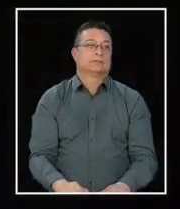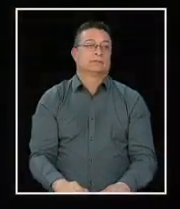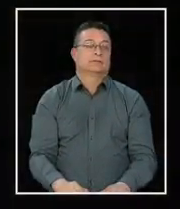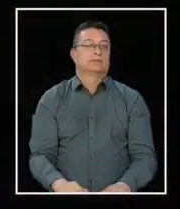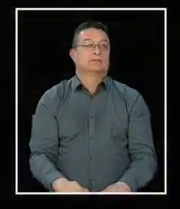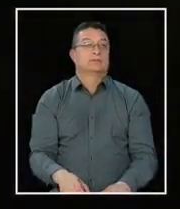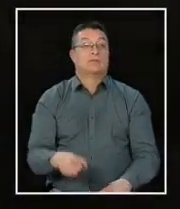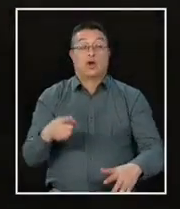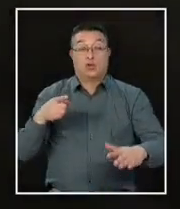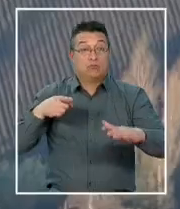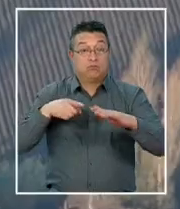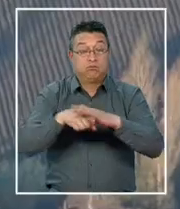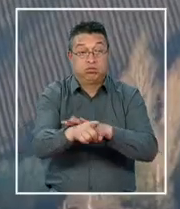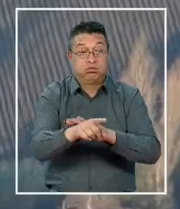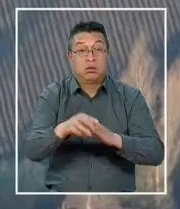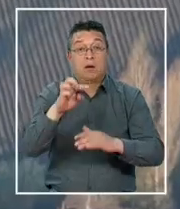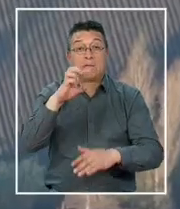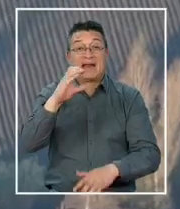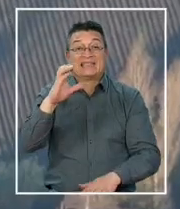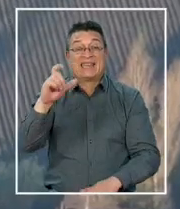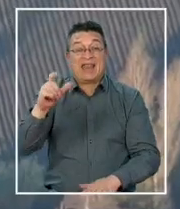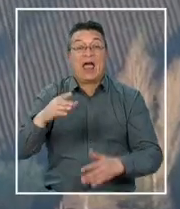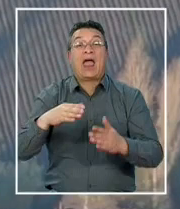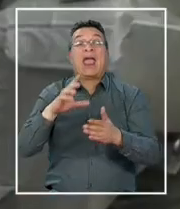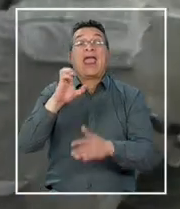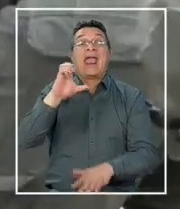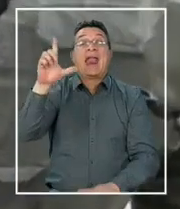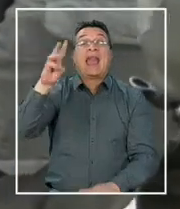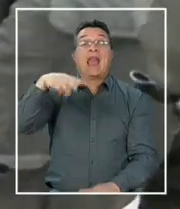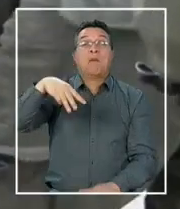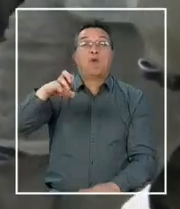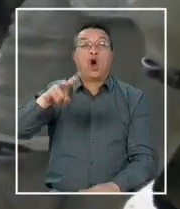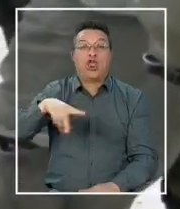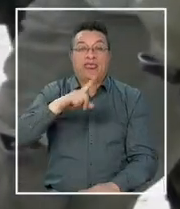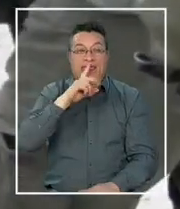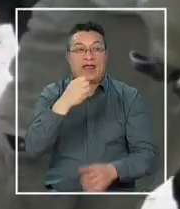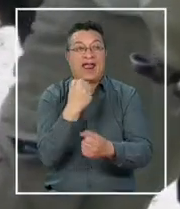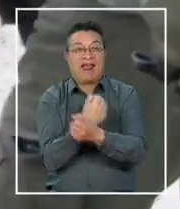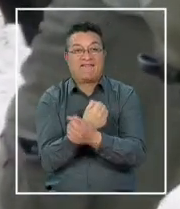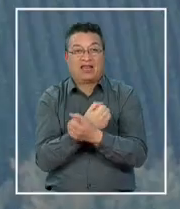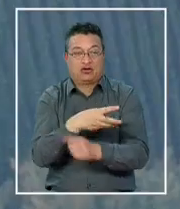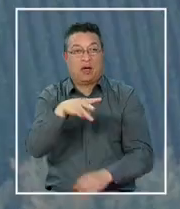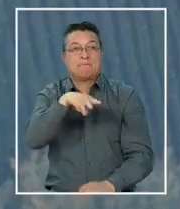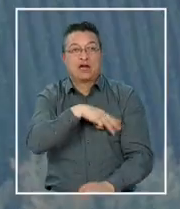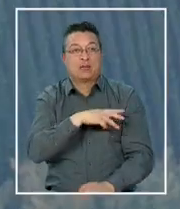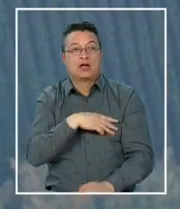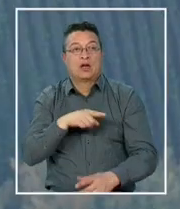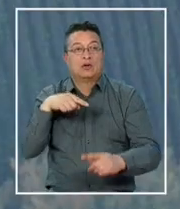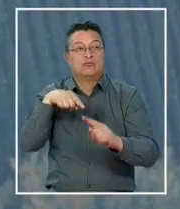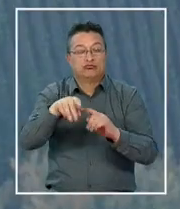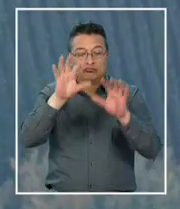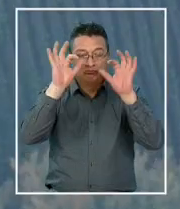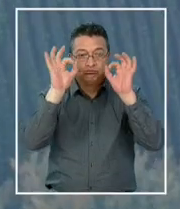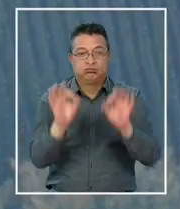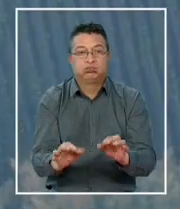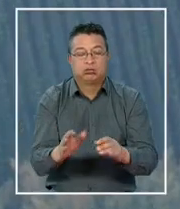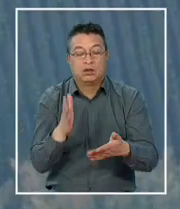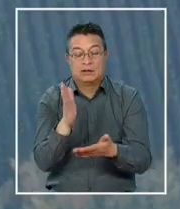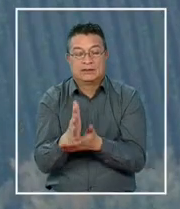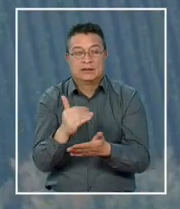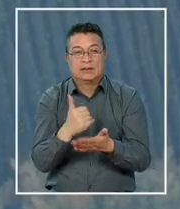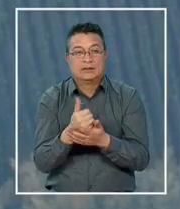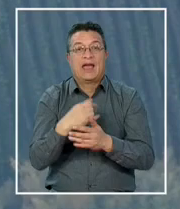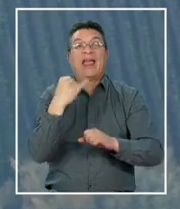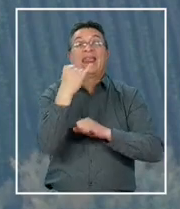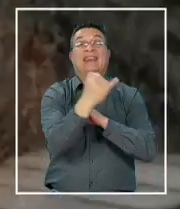ingresaron raudos a la parcela ubicada en el monte funcionarios de carabineros que la región metropolitana ponían punto final a un operativo